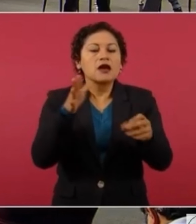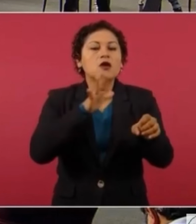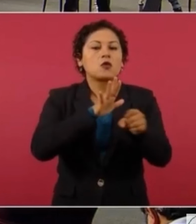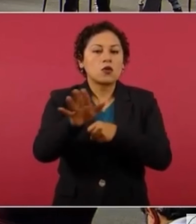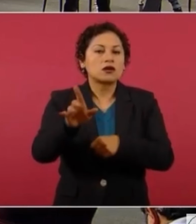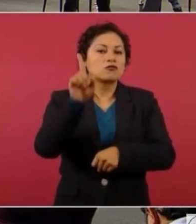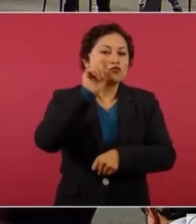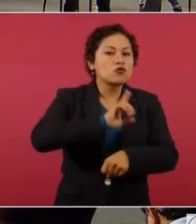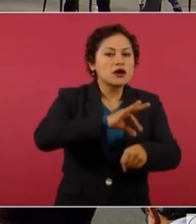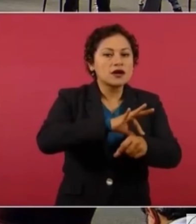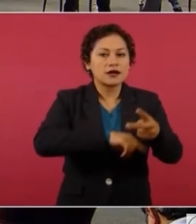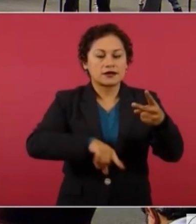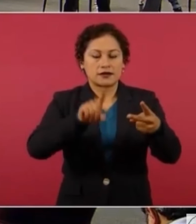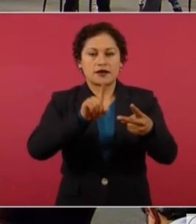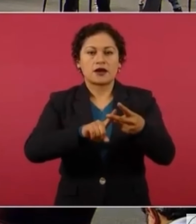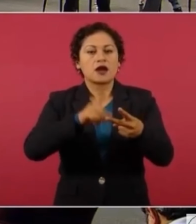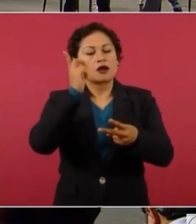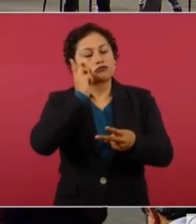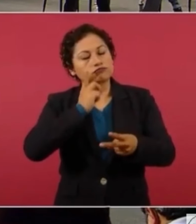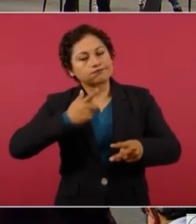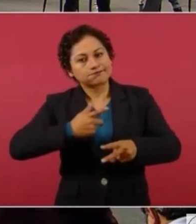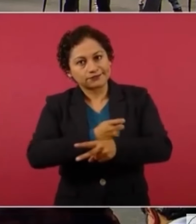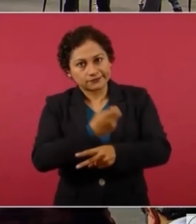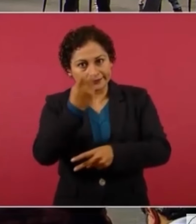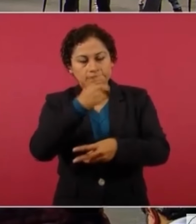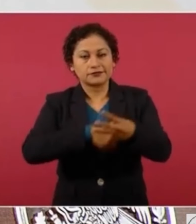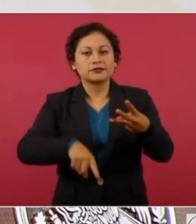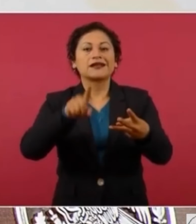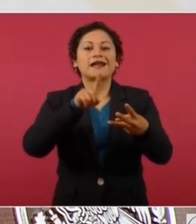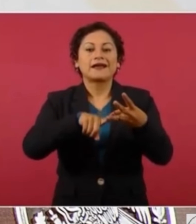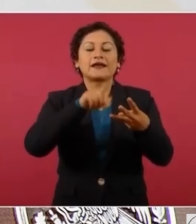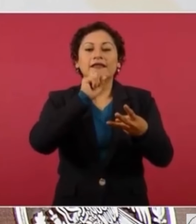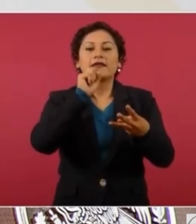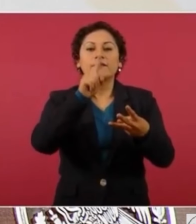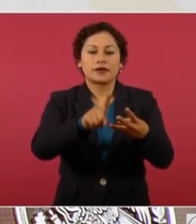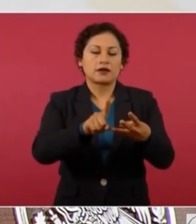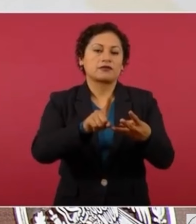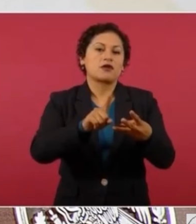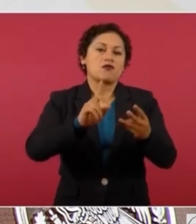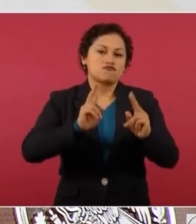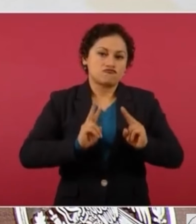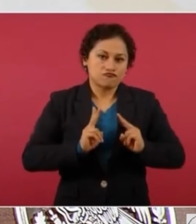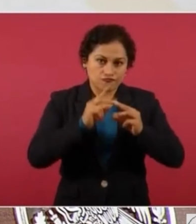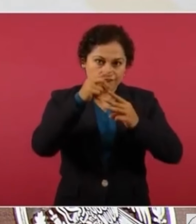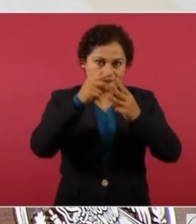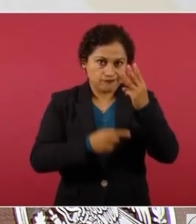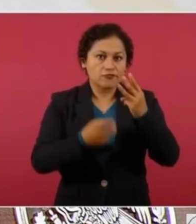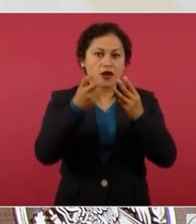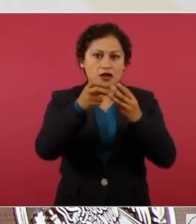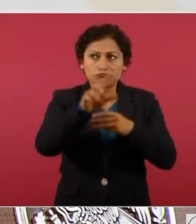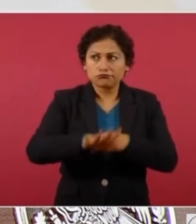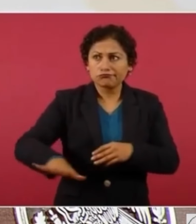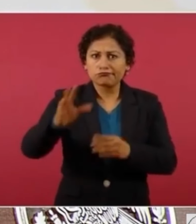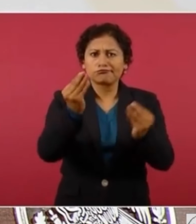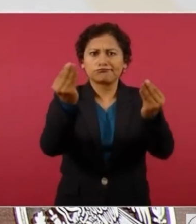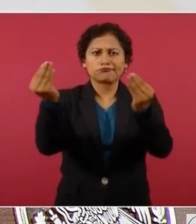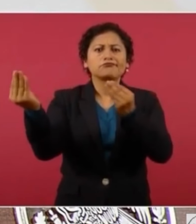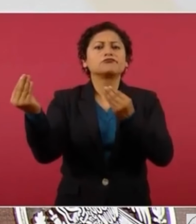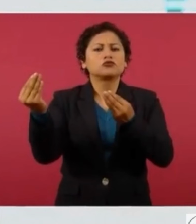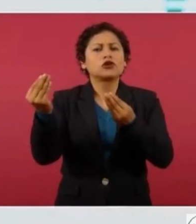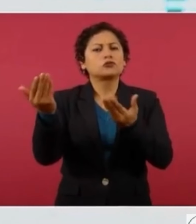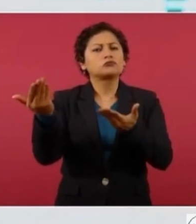obstetricia, anestesia, han tenido buena participación. Esto lo hacemos producto pues, de los años y años y años que